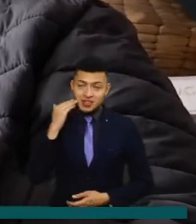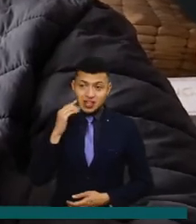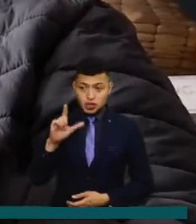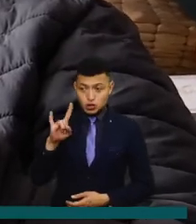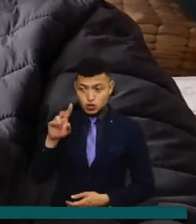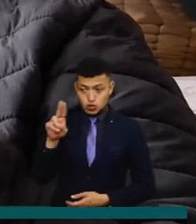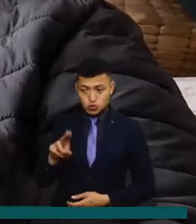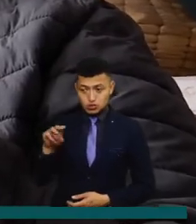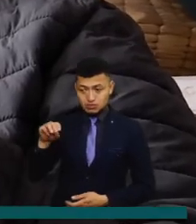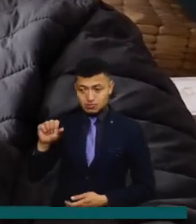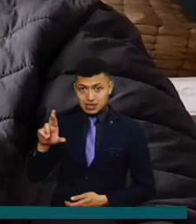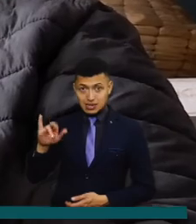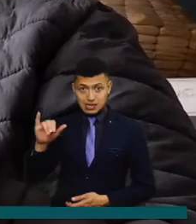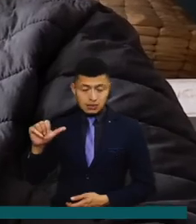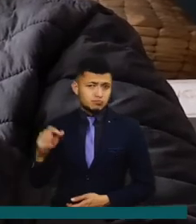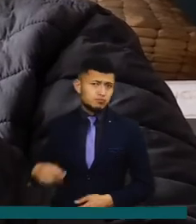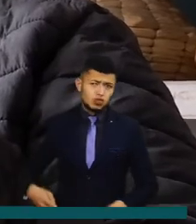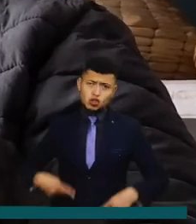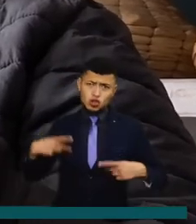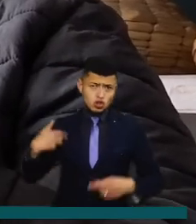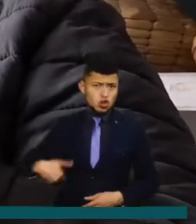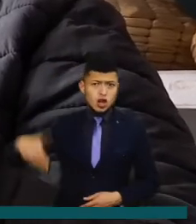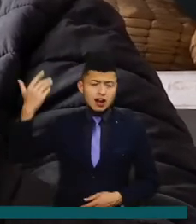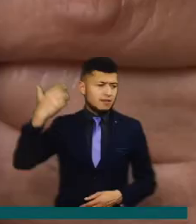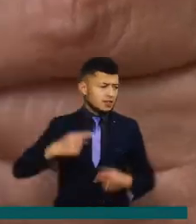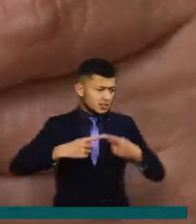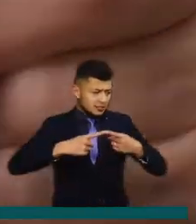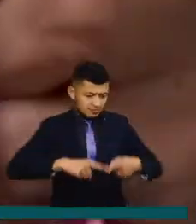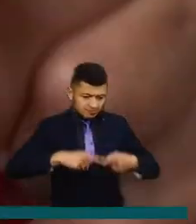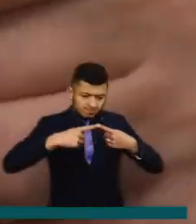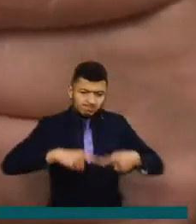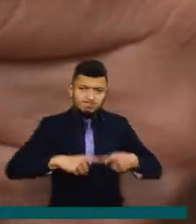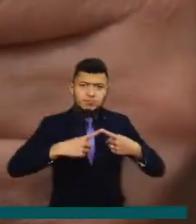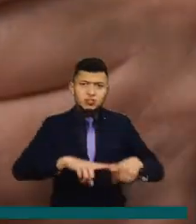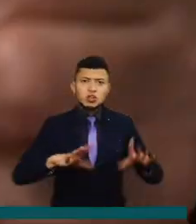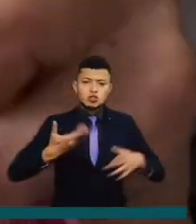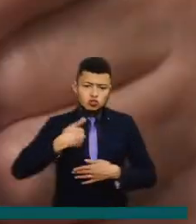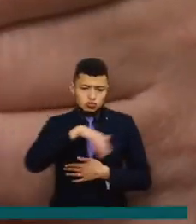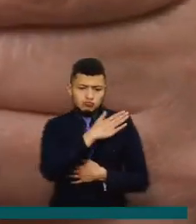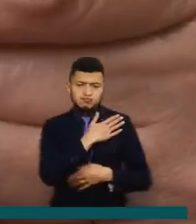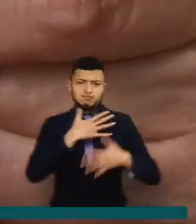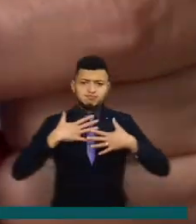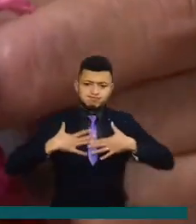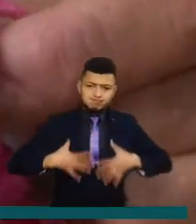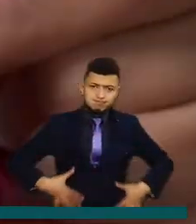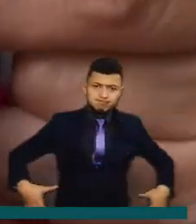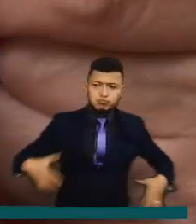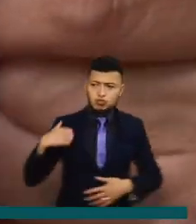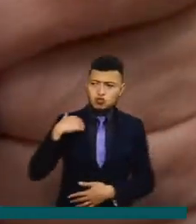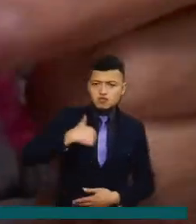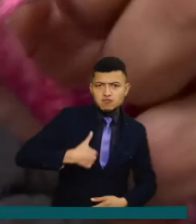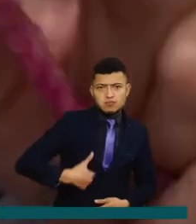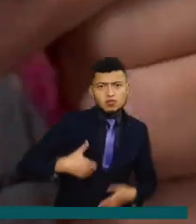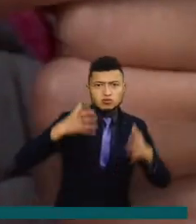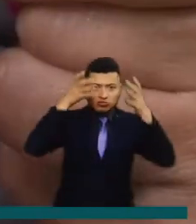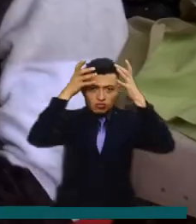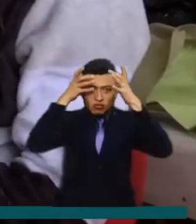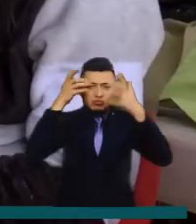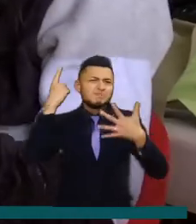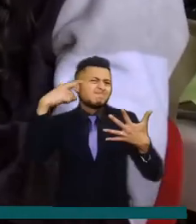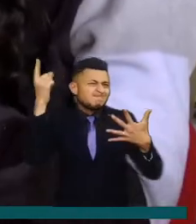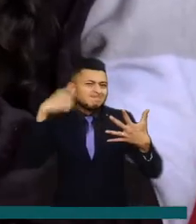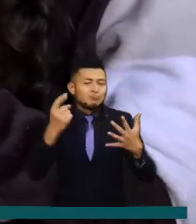Luz María ha dedicado toda su vida al tejido de ruanas, gorros, bufandas, bolsos, entre otros